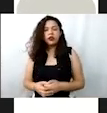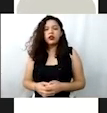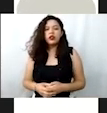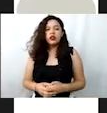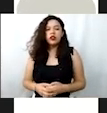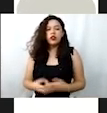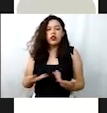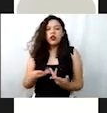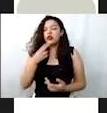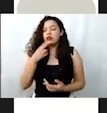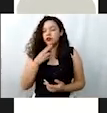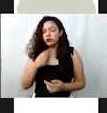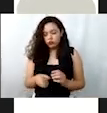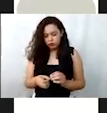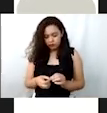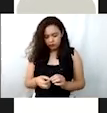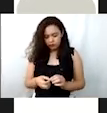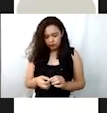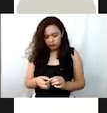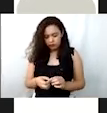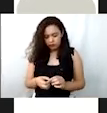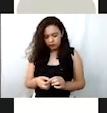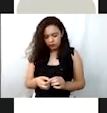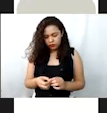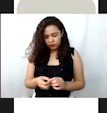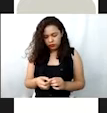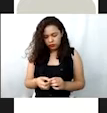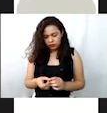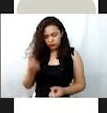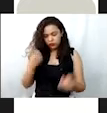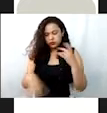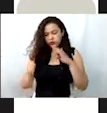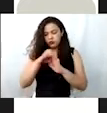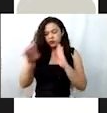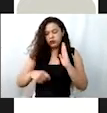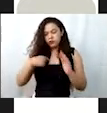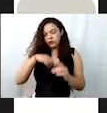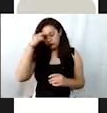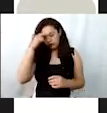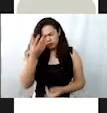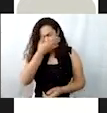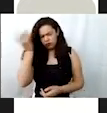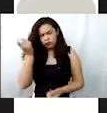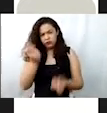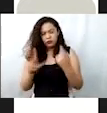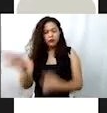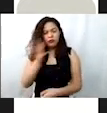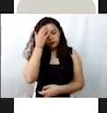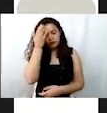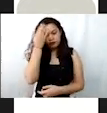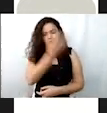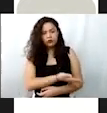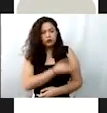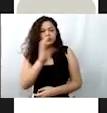y sí hay algunos ejemplos también de México. No sé si algunos reconozcan a esta organización que se